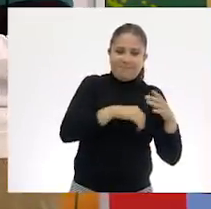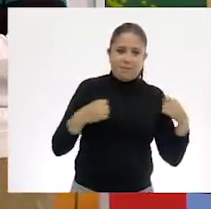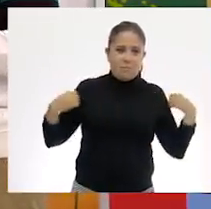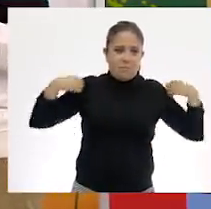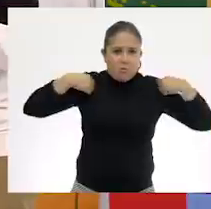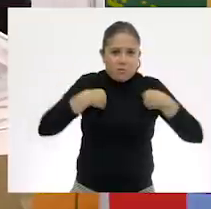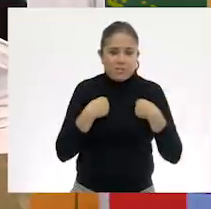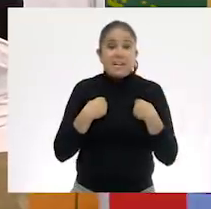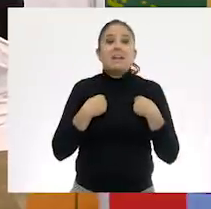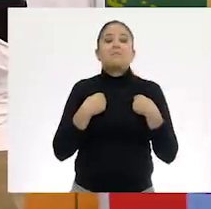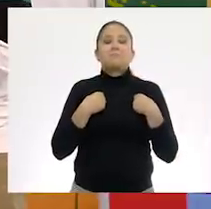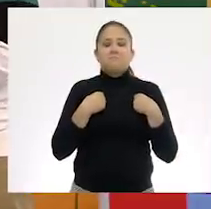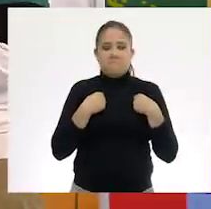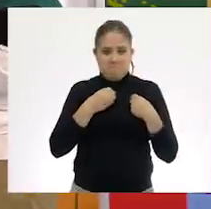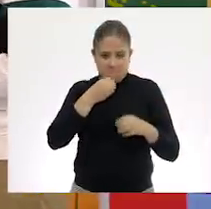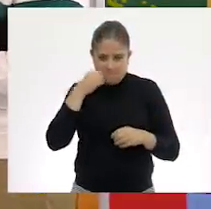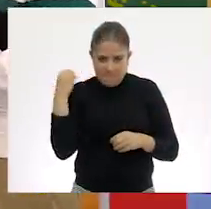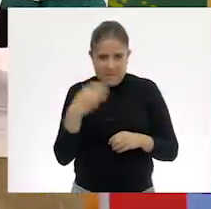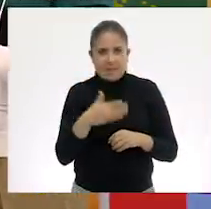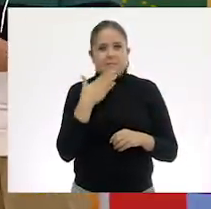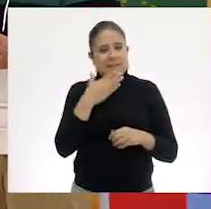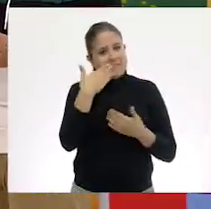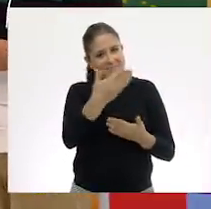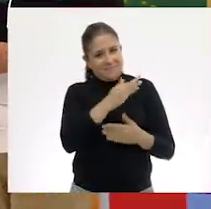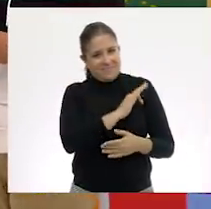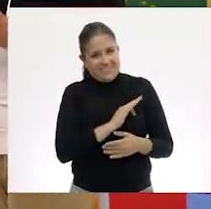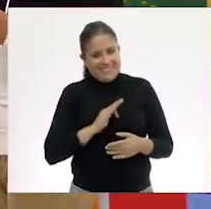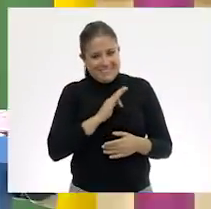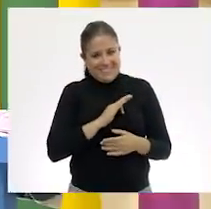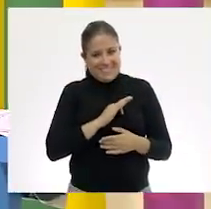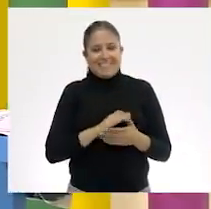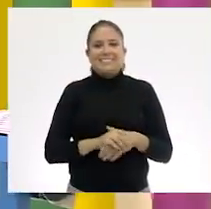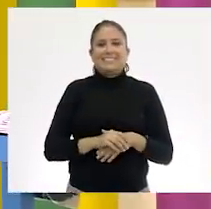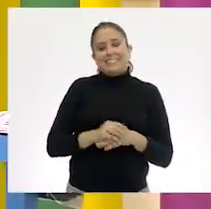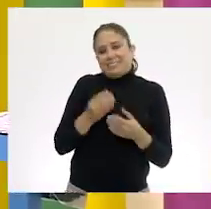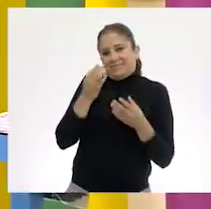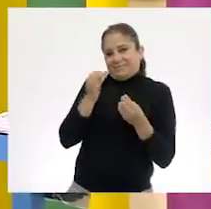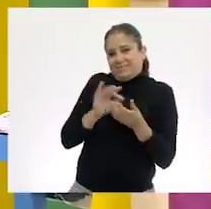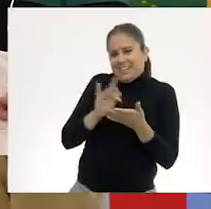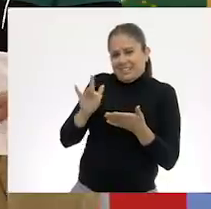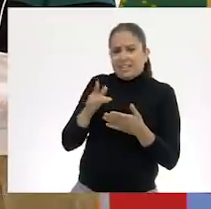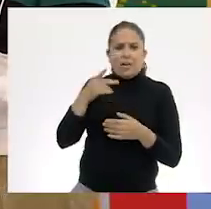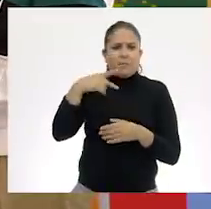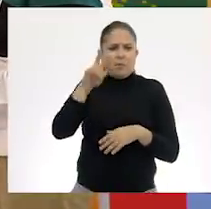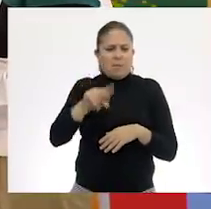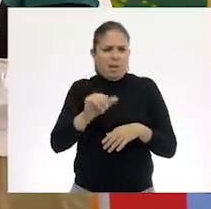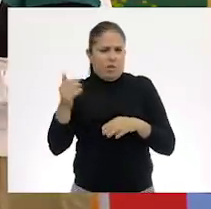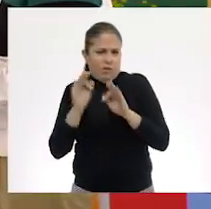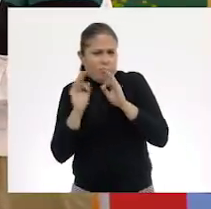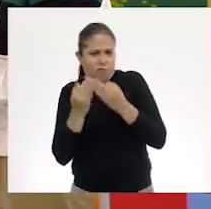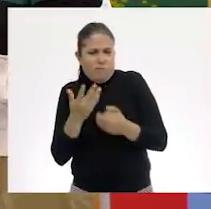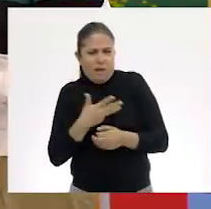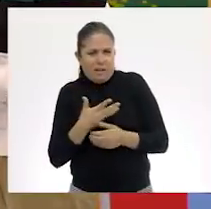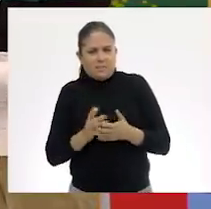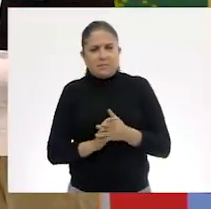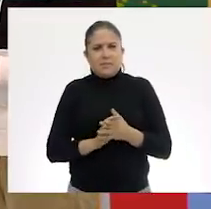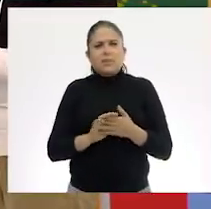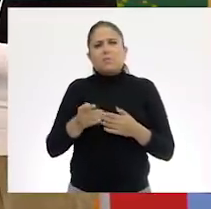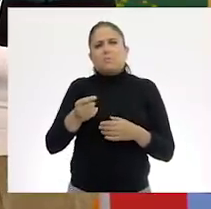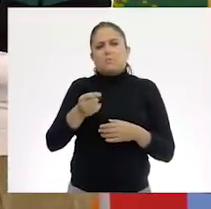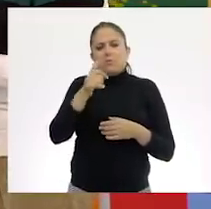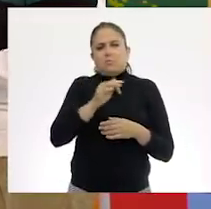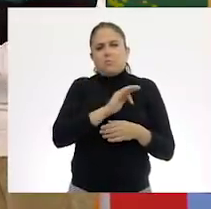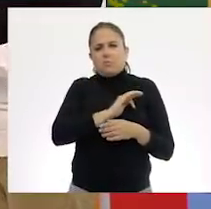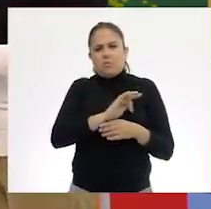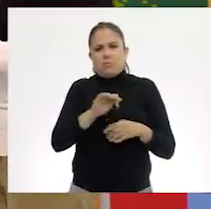verdad es que está muy, muy padre. Te felicito. Muchas Pero gracias. Hay otras formas también de hacerlo. Uh-huh. Podríamos habernos